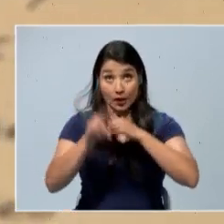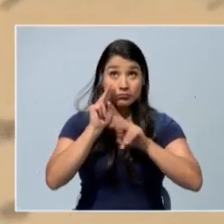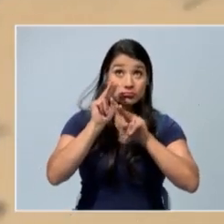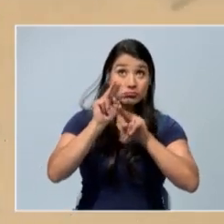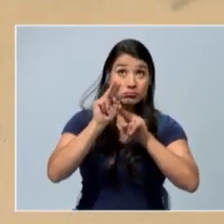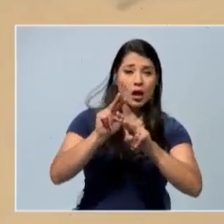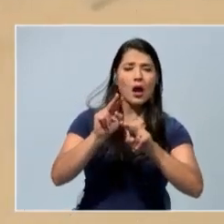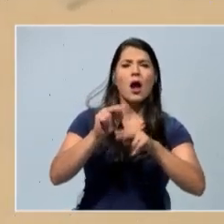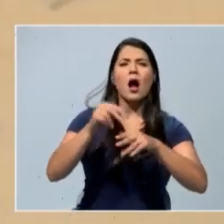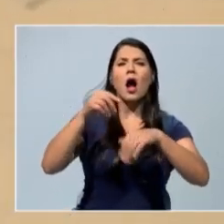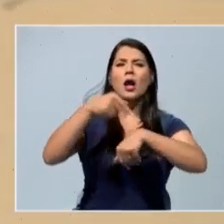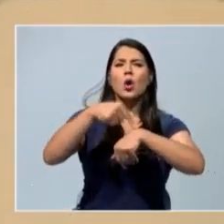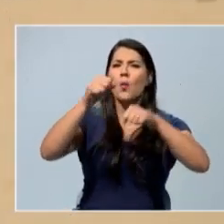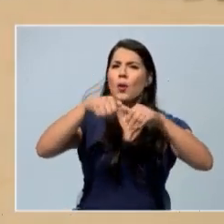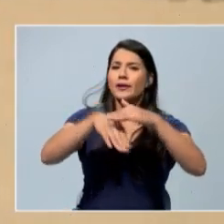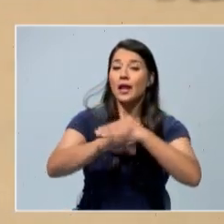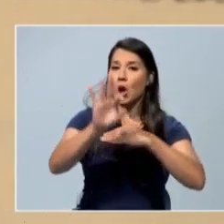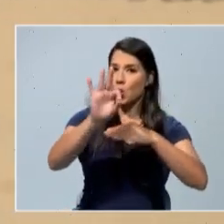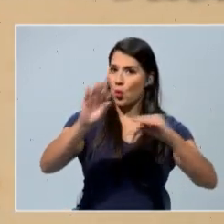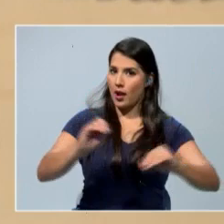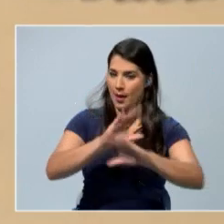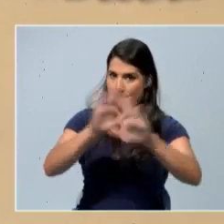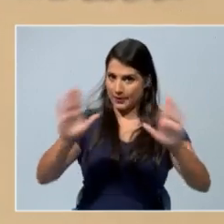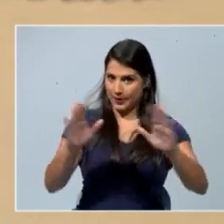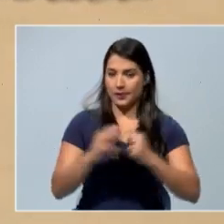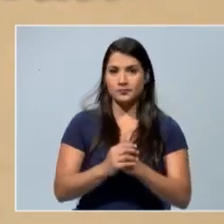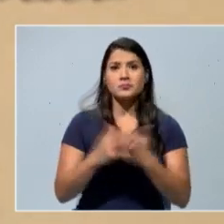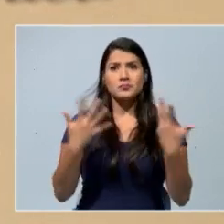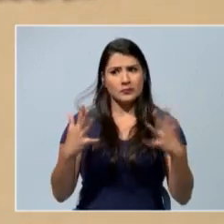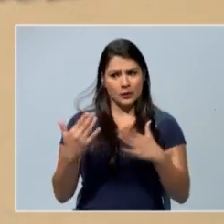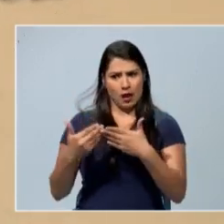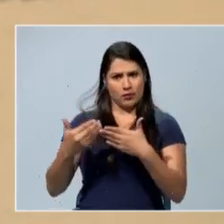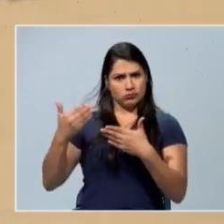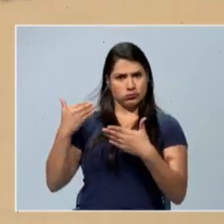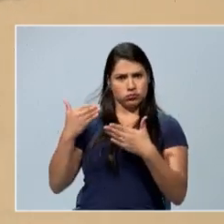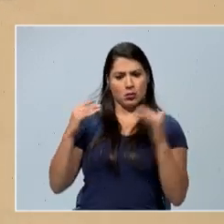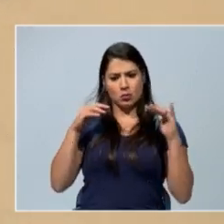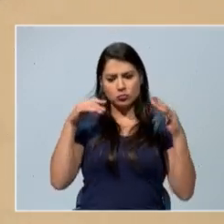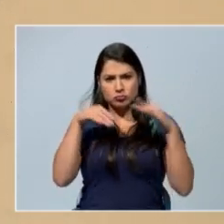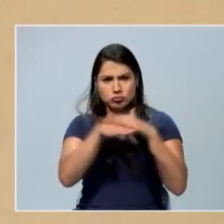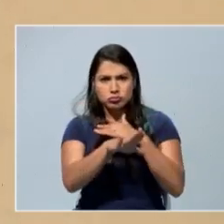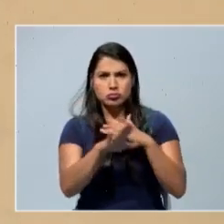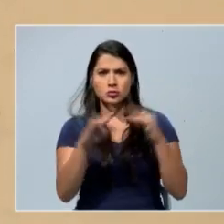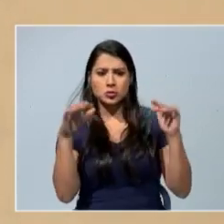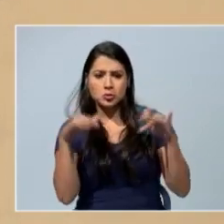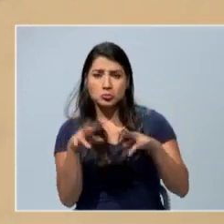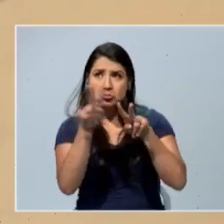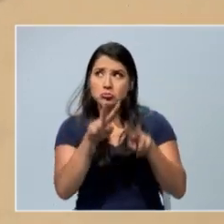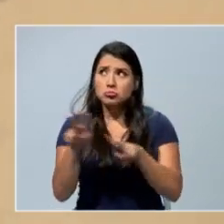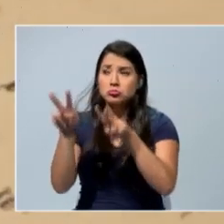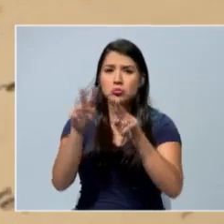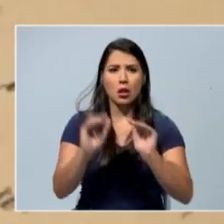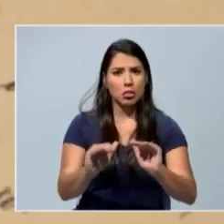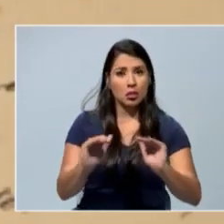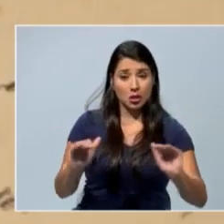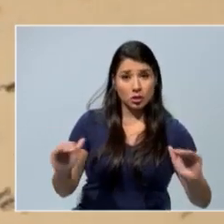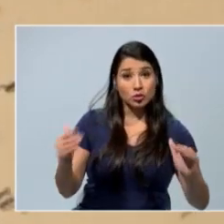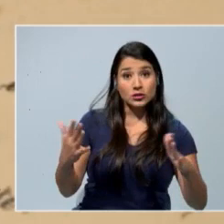partir de las 9 de la mañana. Estos días han asistido niños, se ha organizado la presencia de